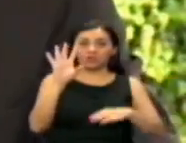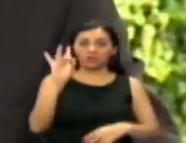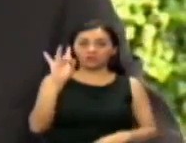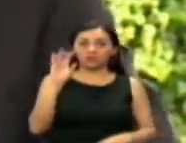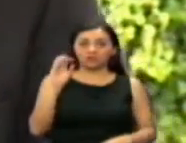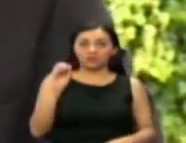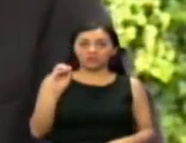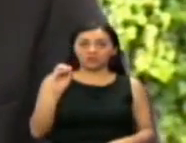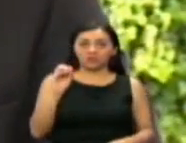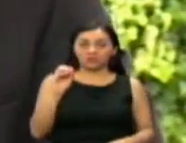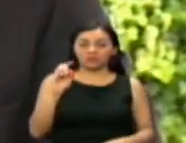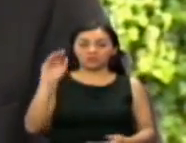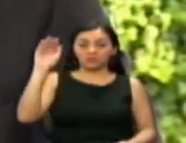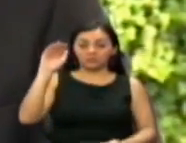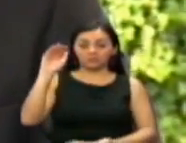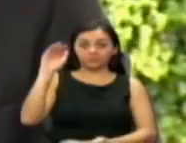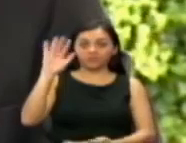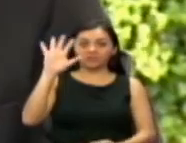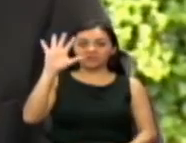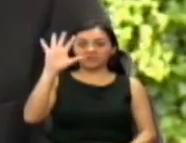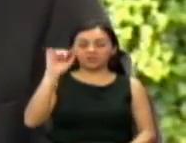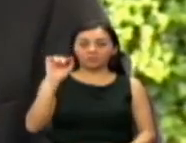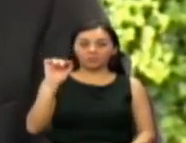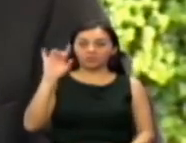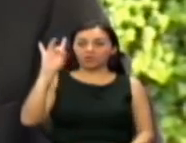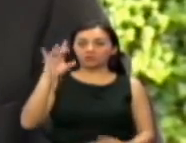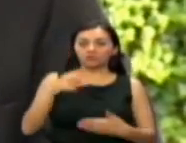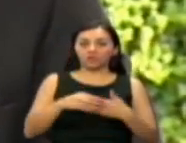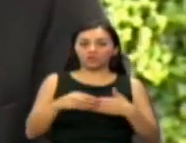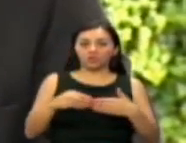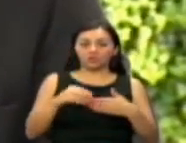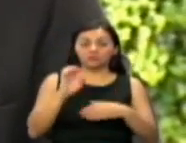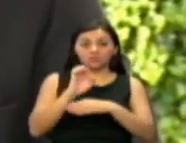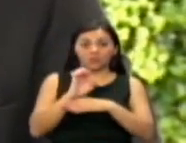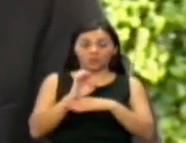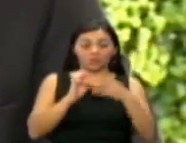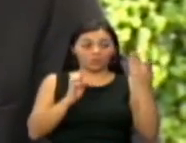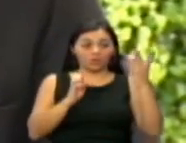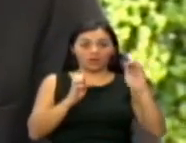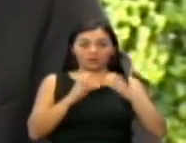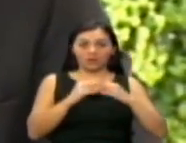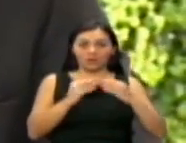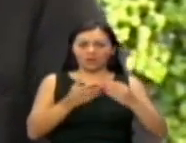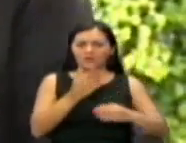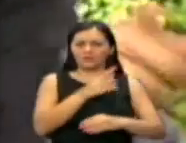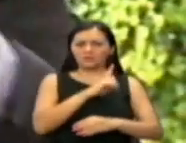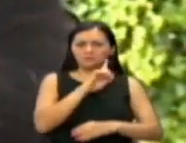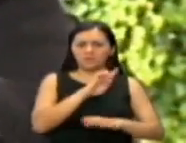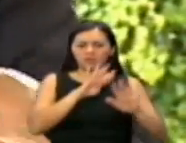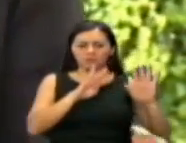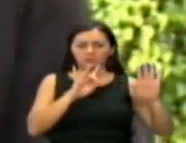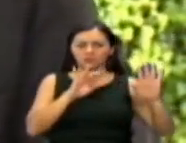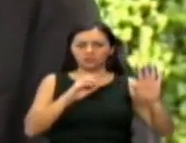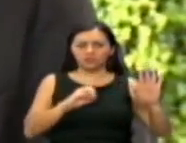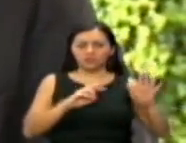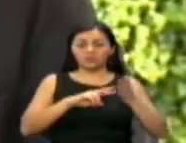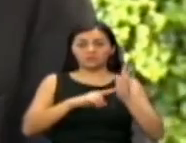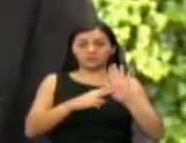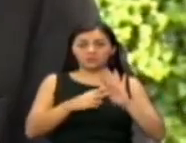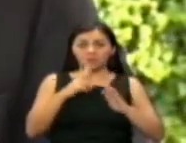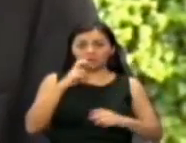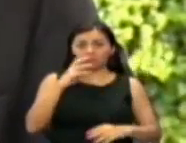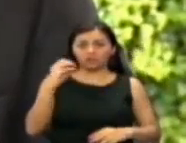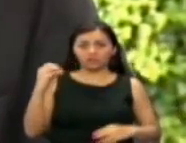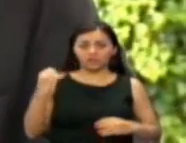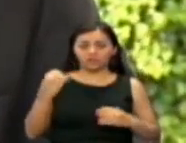de $5.8. Con eso estamos trabajando. En inicio de los 80, Ecuador recibía $40 el barril, lo cual significa más de $200 el barril actual. Es